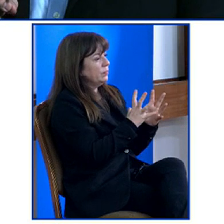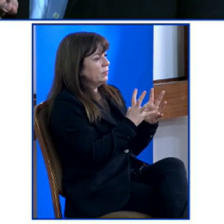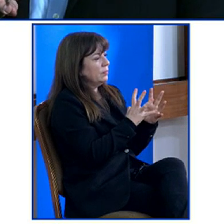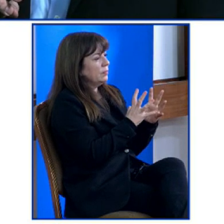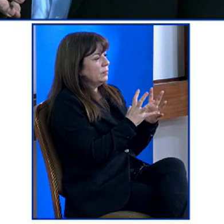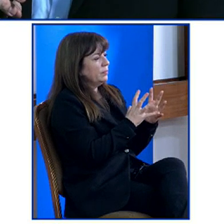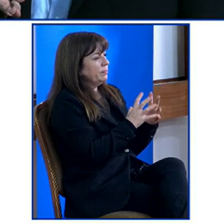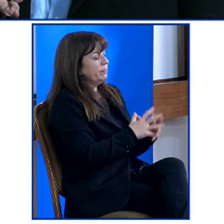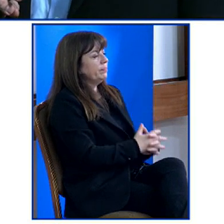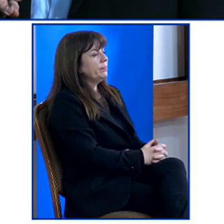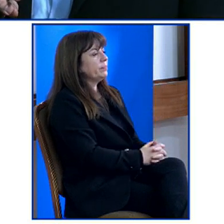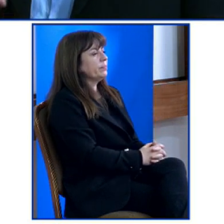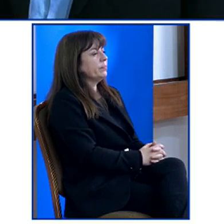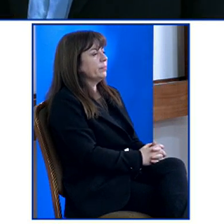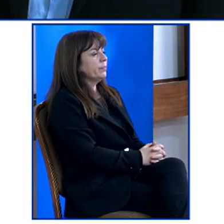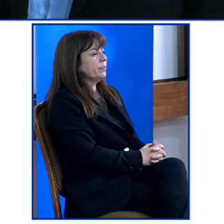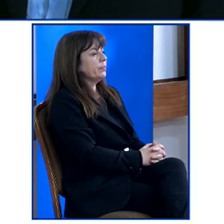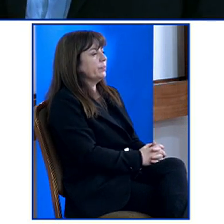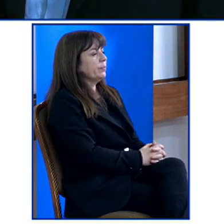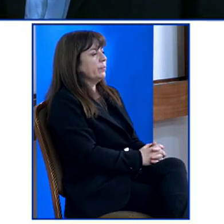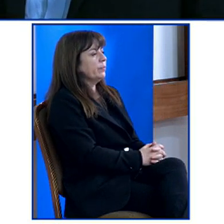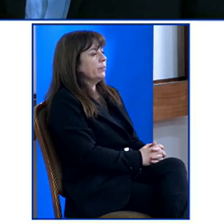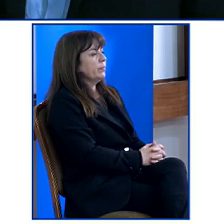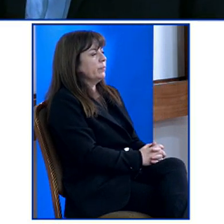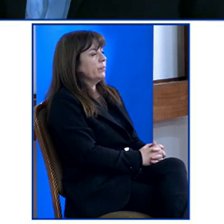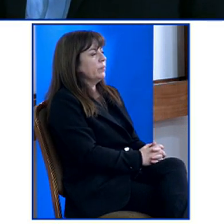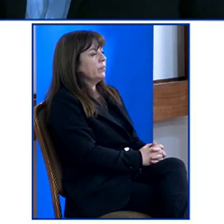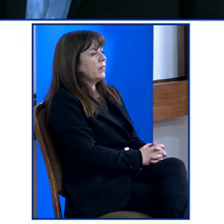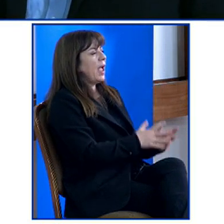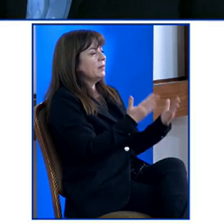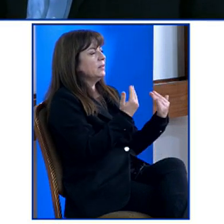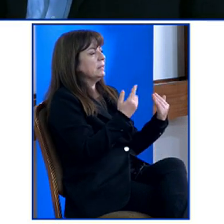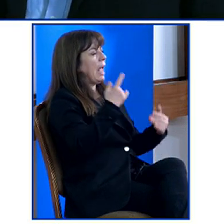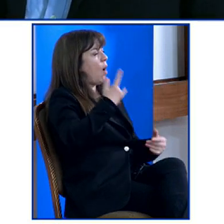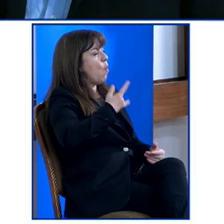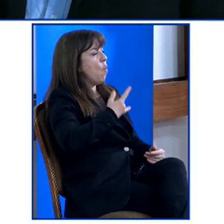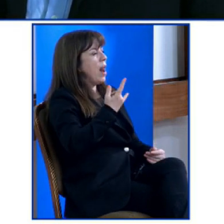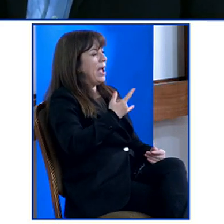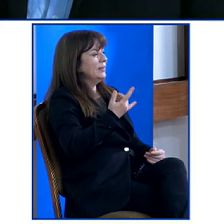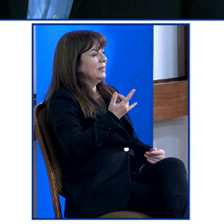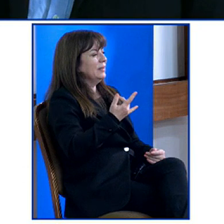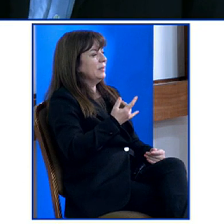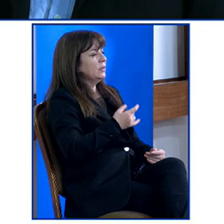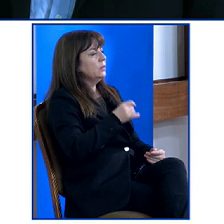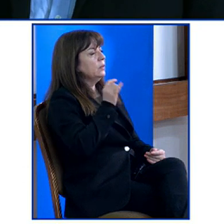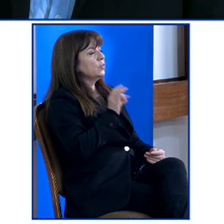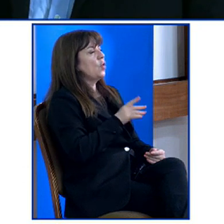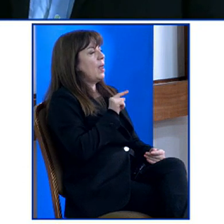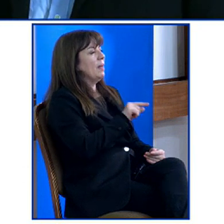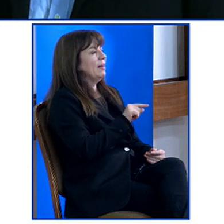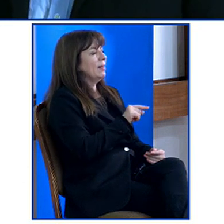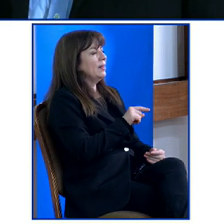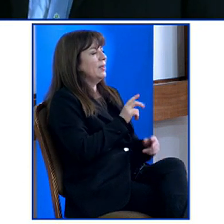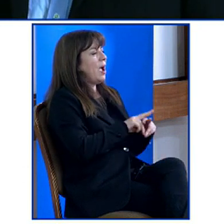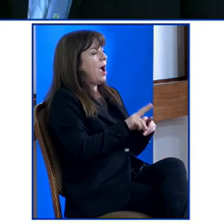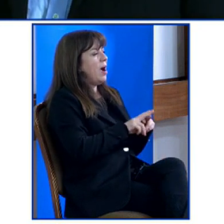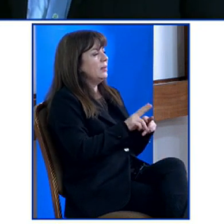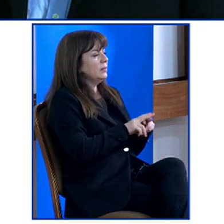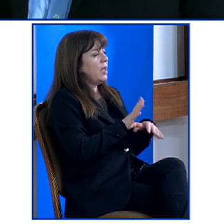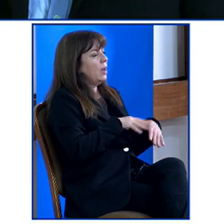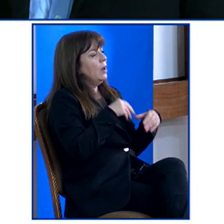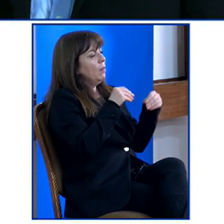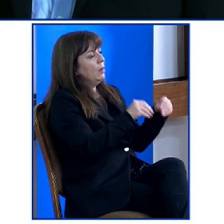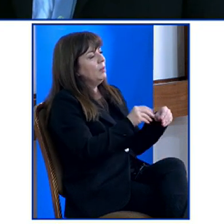en los más severos. Con lo cual hay una necesidad urgente no solo de generar o de